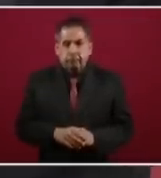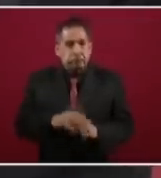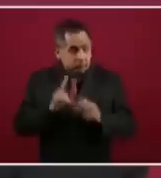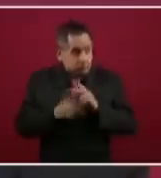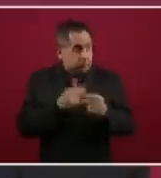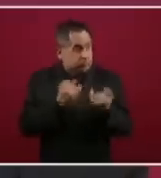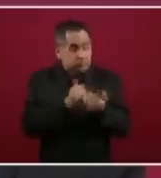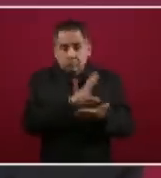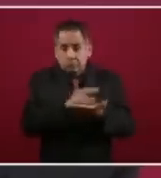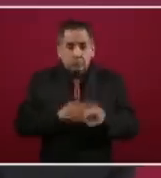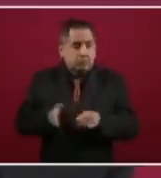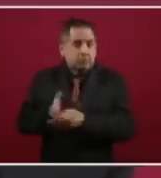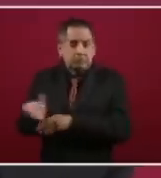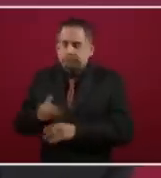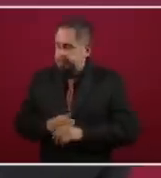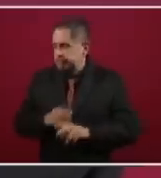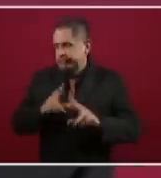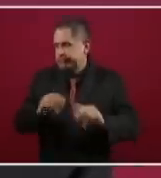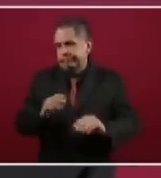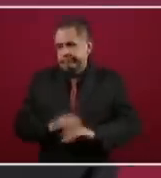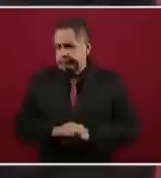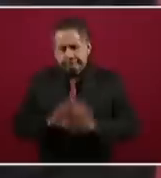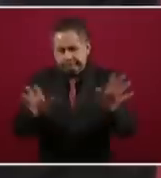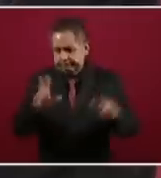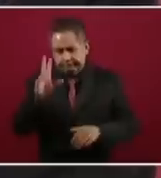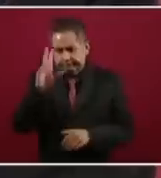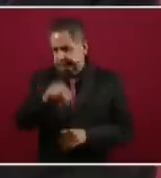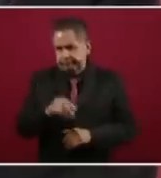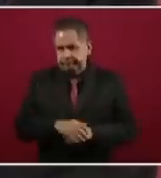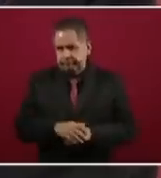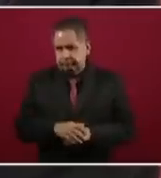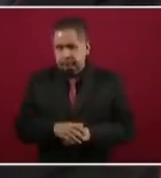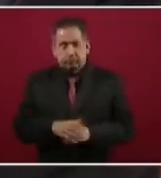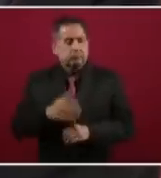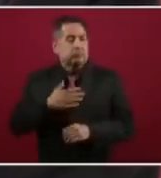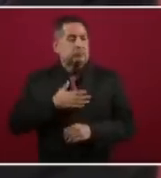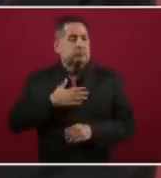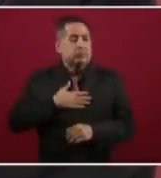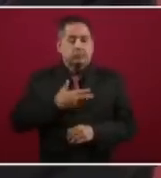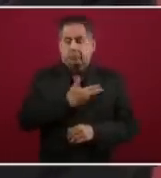repitiéramos esas mismas conductas. Ya no hay partido de Estado.